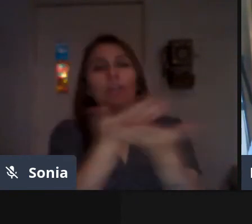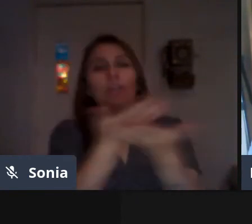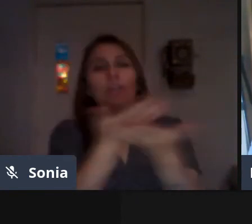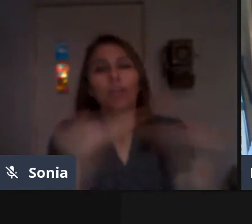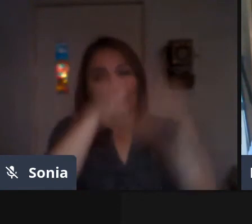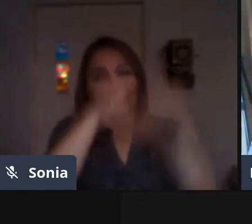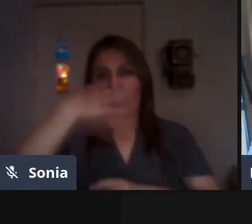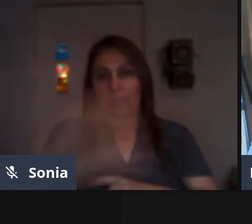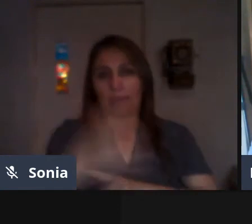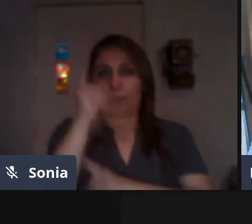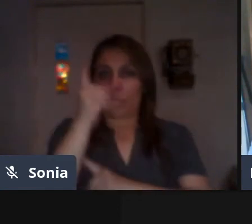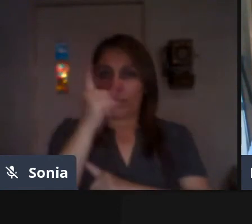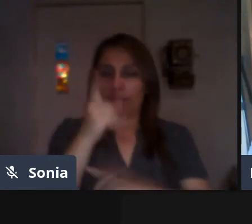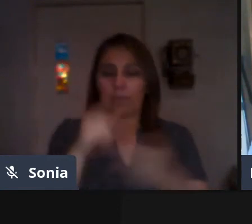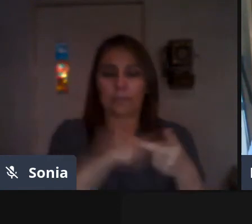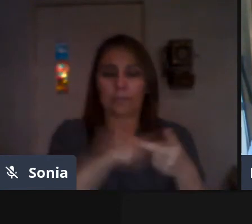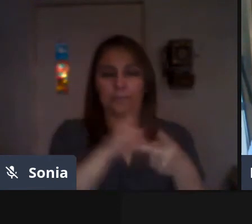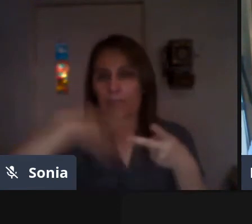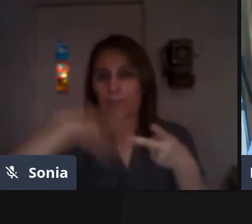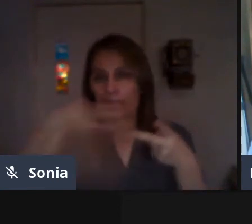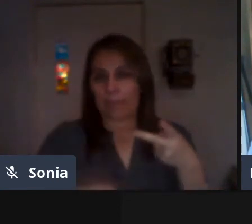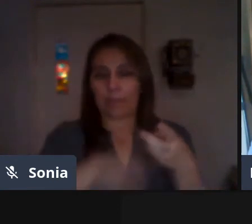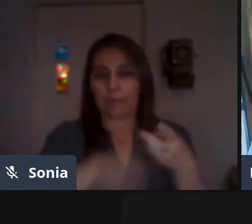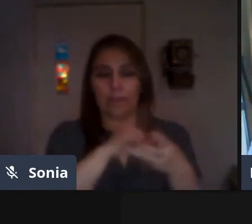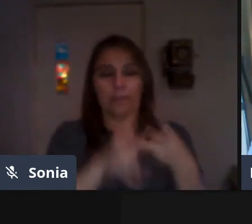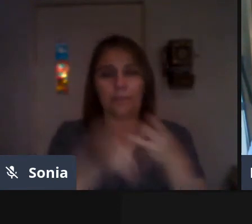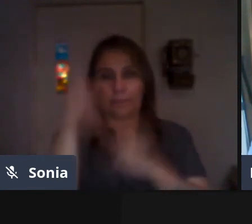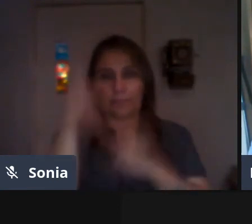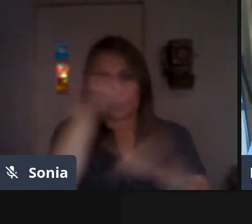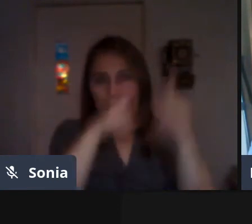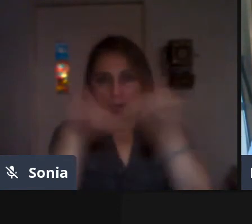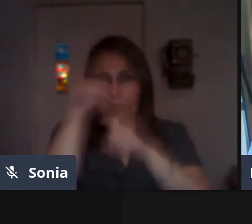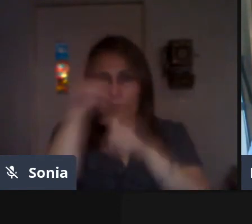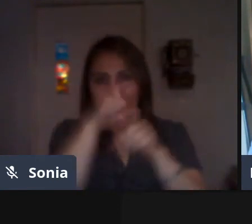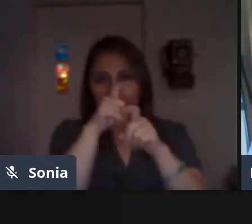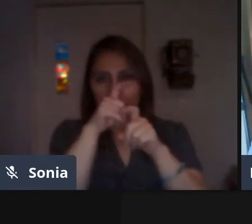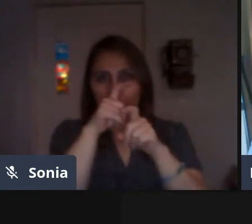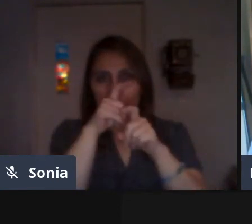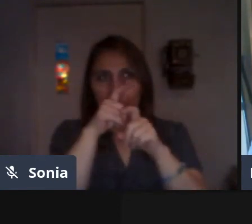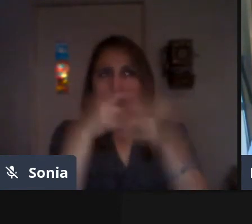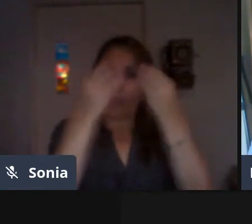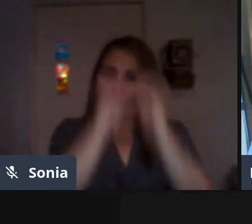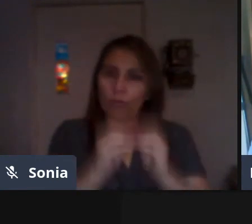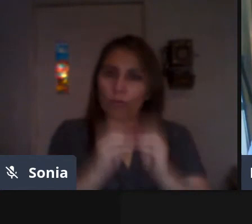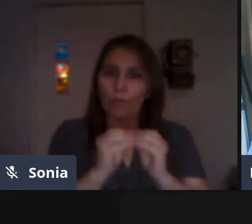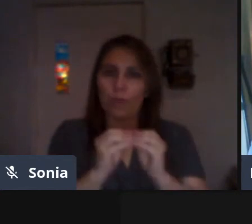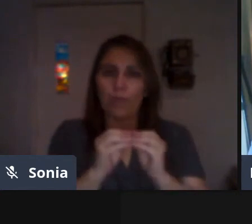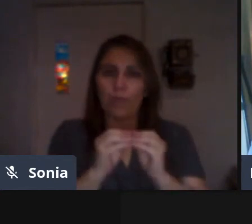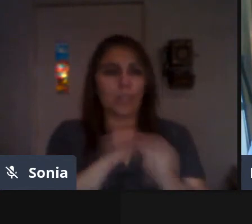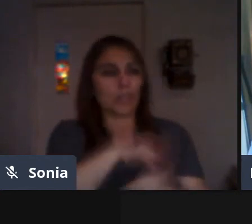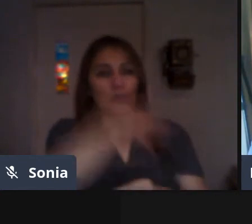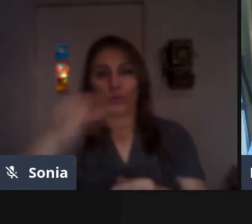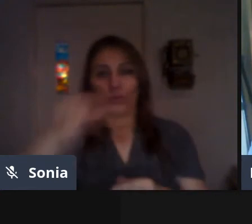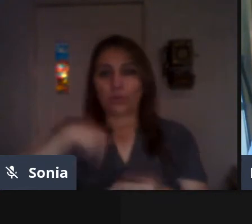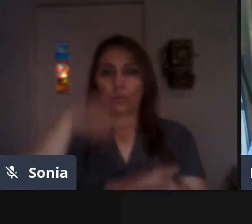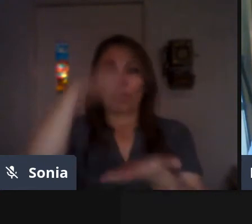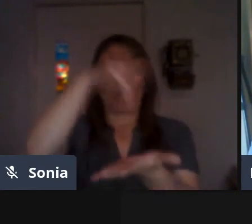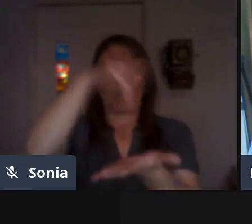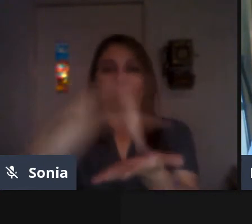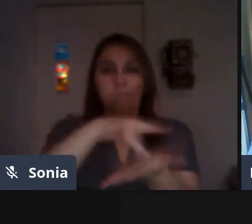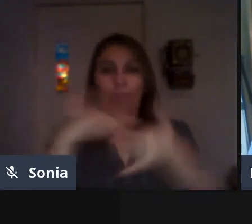y de reflexión sobre sobre el modo en cómo nosotros habitamos este país y el modo en cómo nos relacionamos